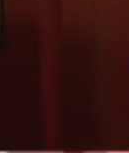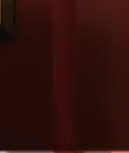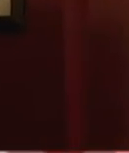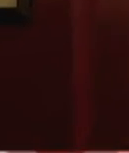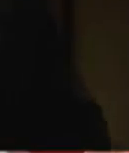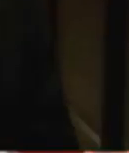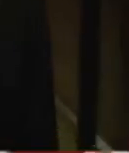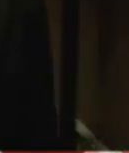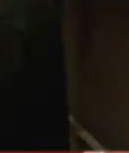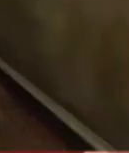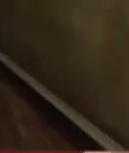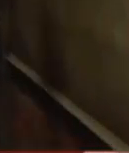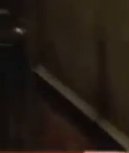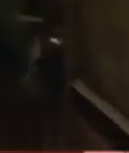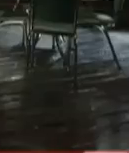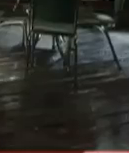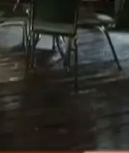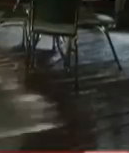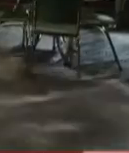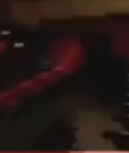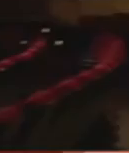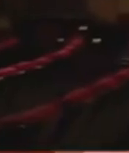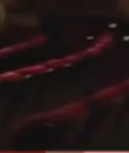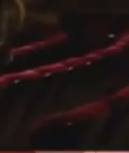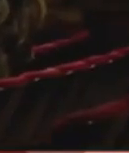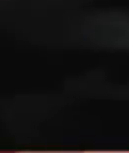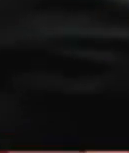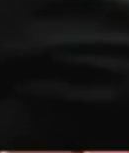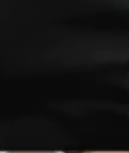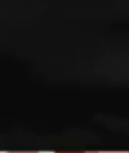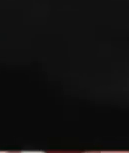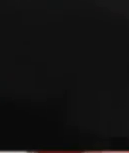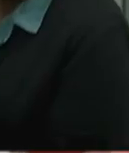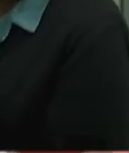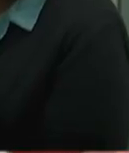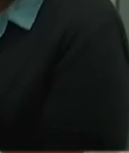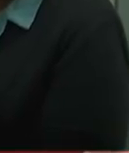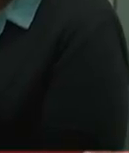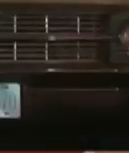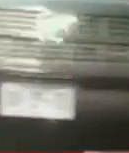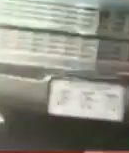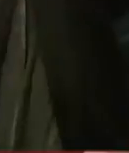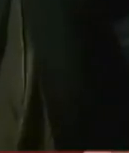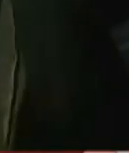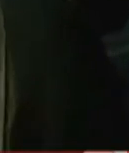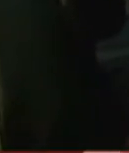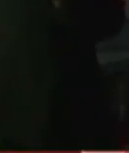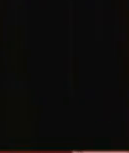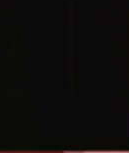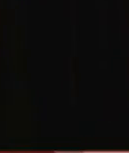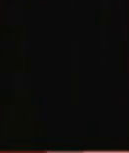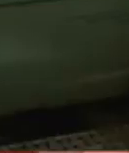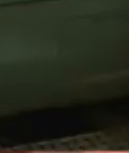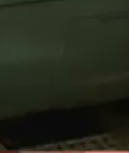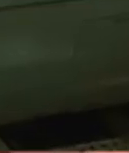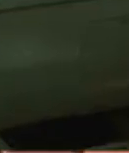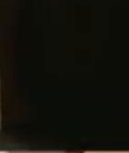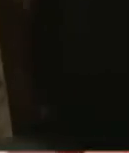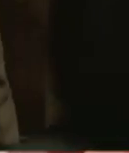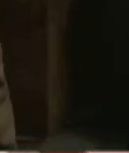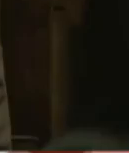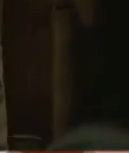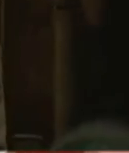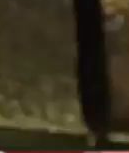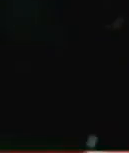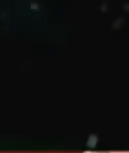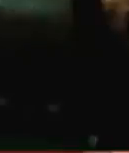Iñárritu. Más nominadas en la noche, estuvo también el galardón de Mejor Música Original, El Gordo. Cerró su discurso con un agradecimiento